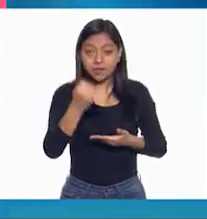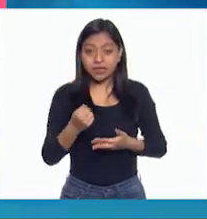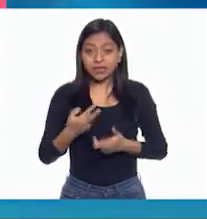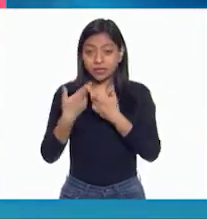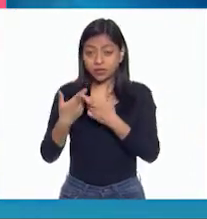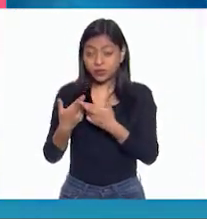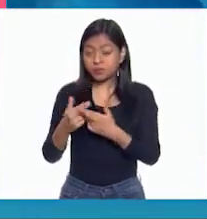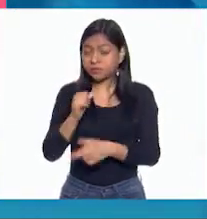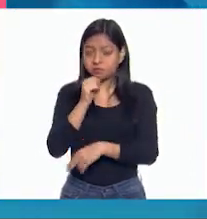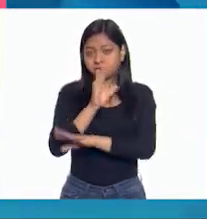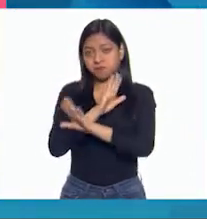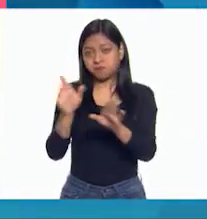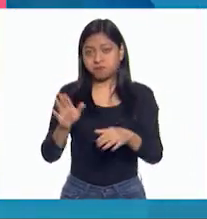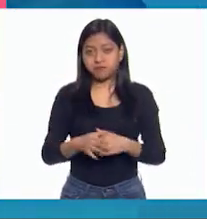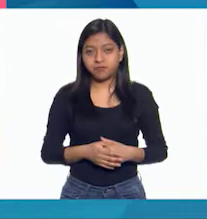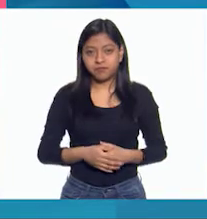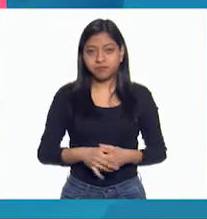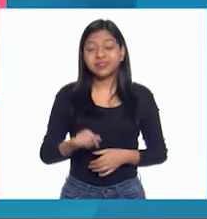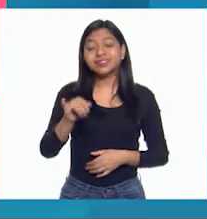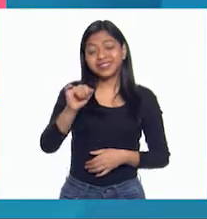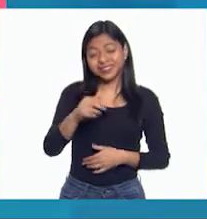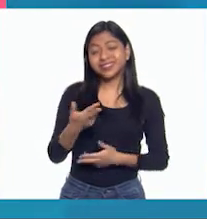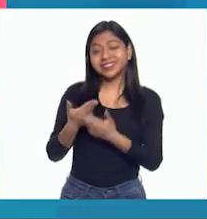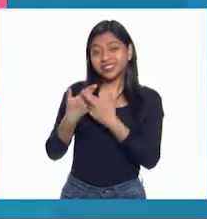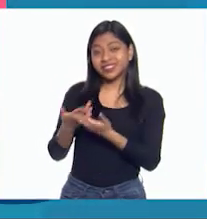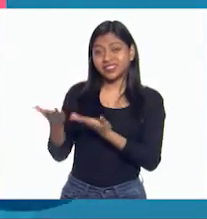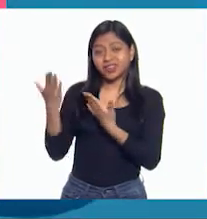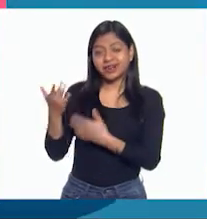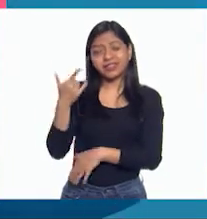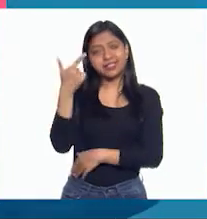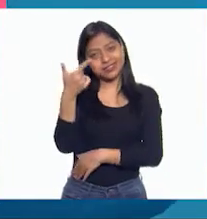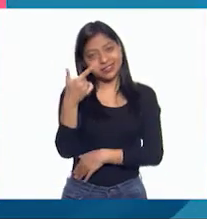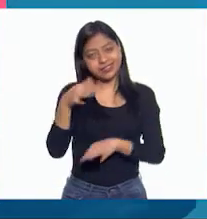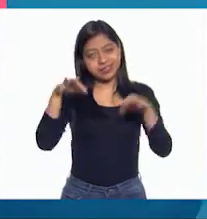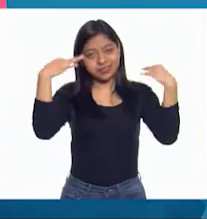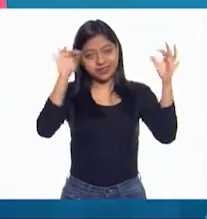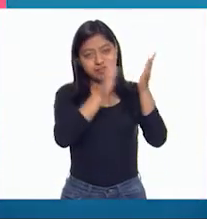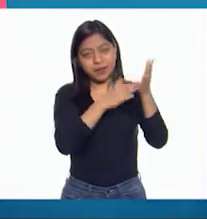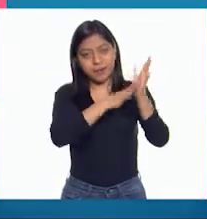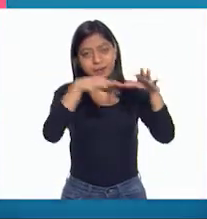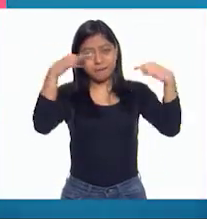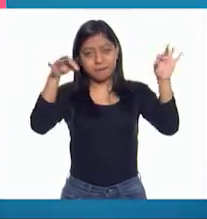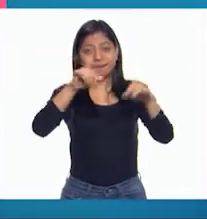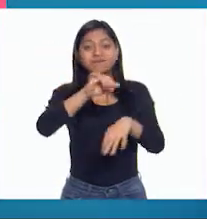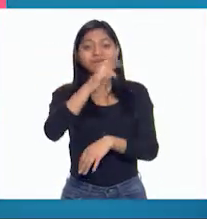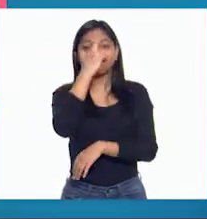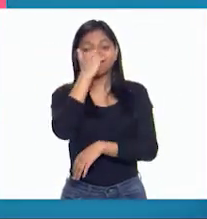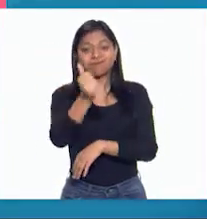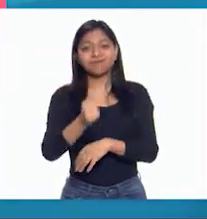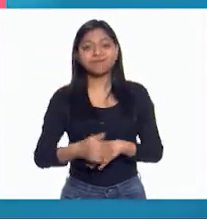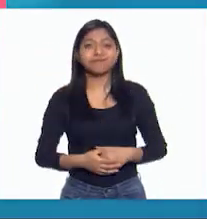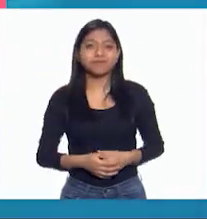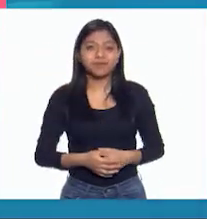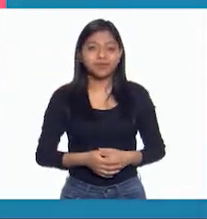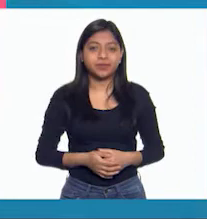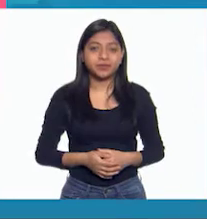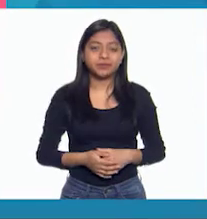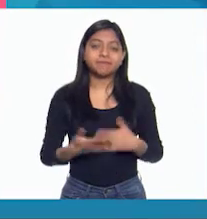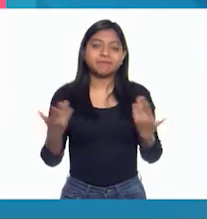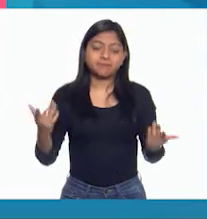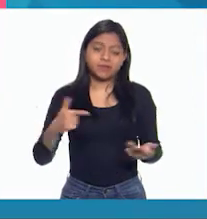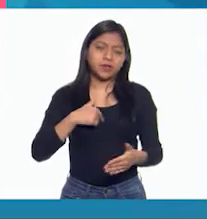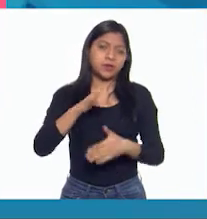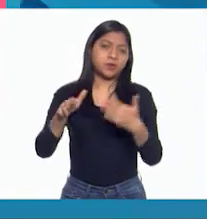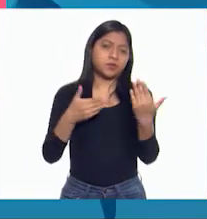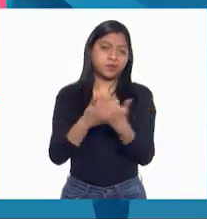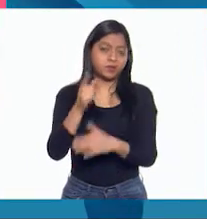hojas. Sí nos sobrarían. Sí, nos sobran 7 hojas. Tienes razón, maestro. Sobran 7. Bueno, yo propongo